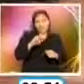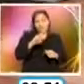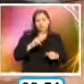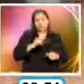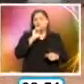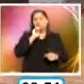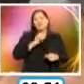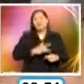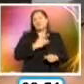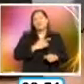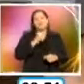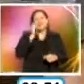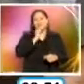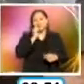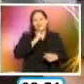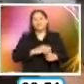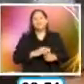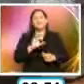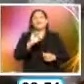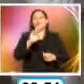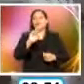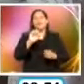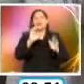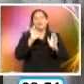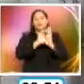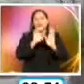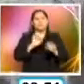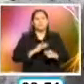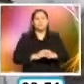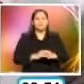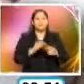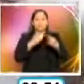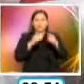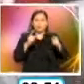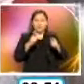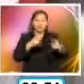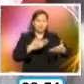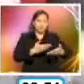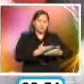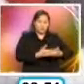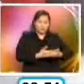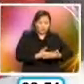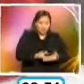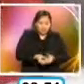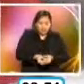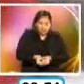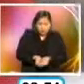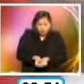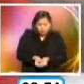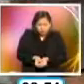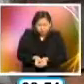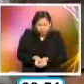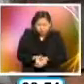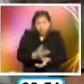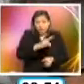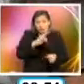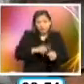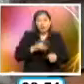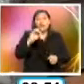instintivo por completo. Cora, vámonos un poquito más atrás. ¿Qué diferencia hay, por ejemplo, entre un parto natural y una